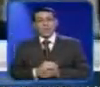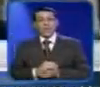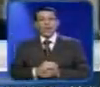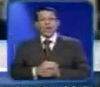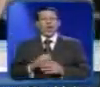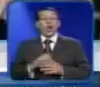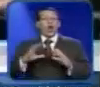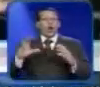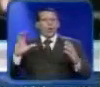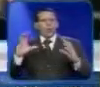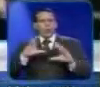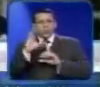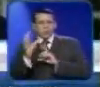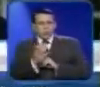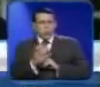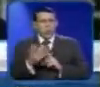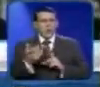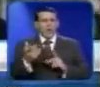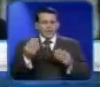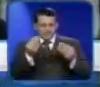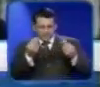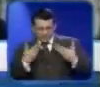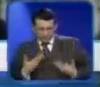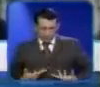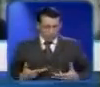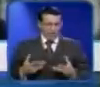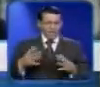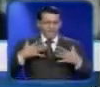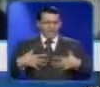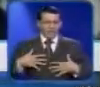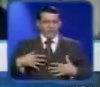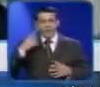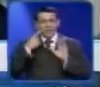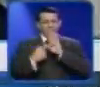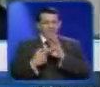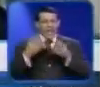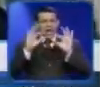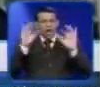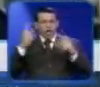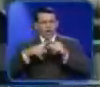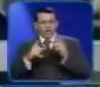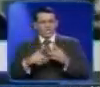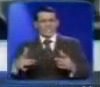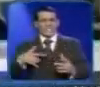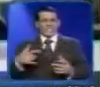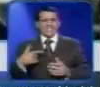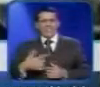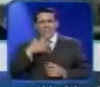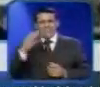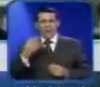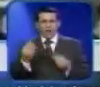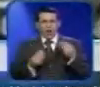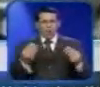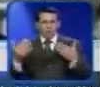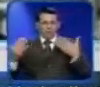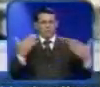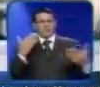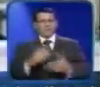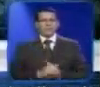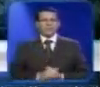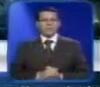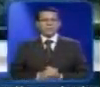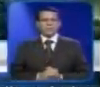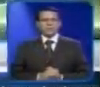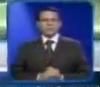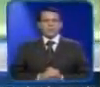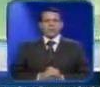la textura, el vestuario. Y esta es una manera, creo, para que la gente vea estas cosas y se sienta mucho más como realmente son. As they really